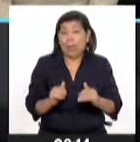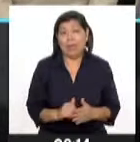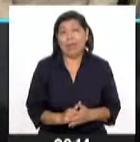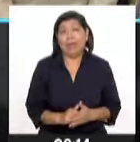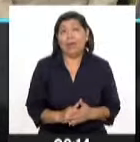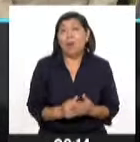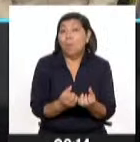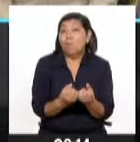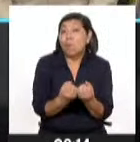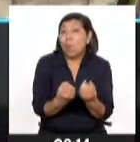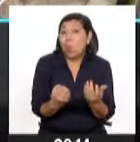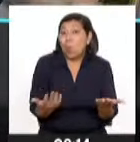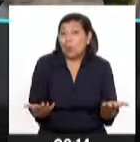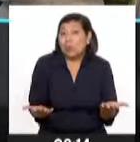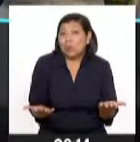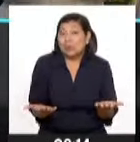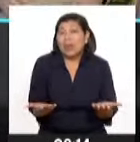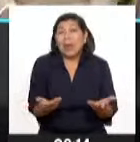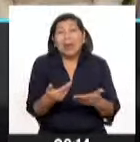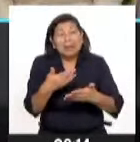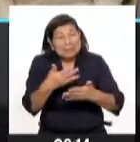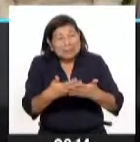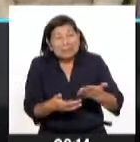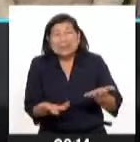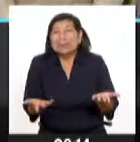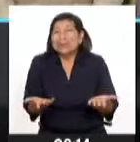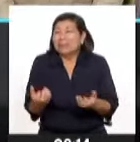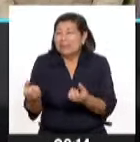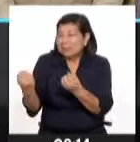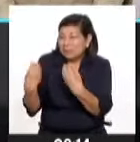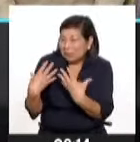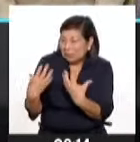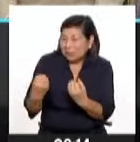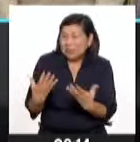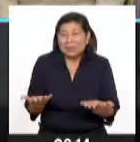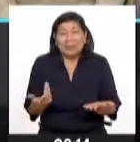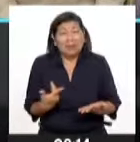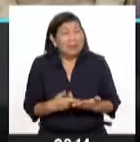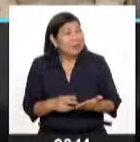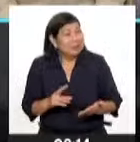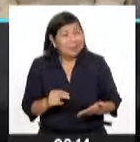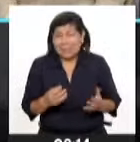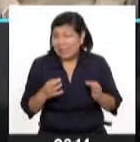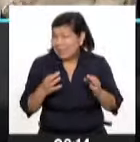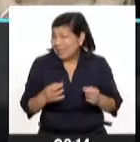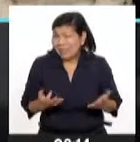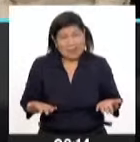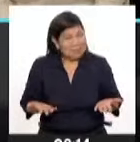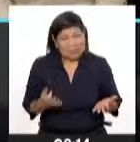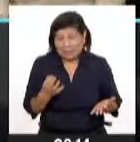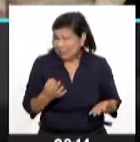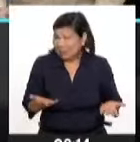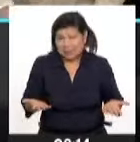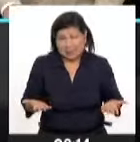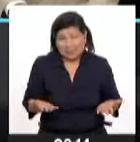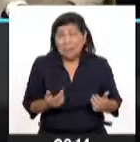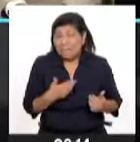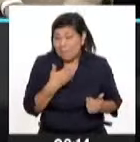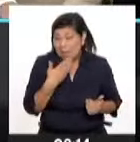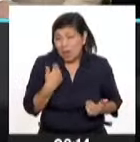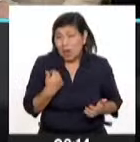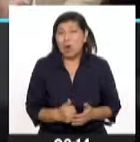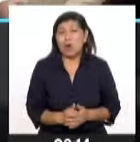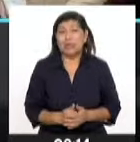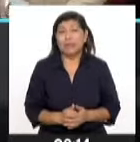y muchos de los datos o la información que se maneja no necesariamente es cierto o no necesariamente nos conviene,